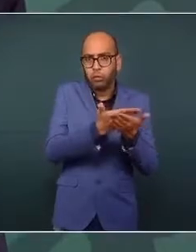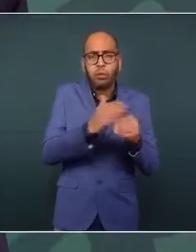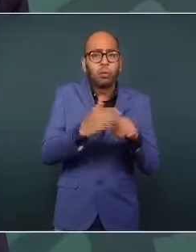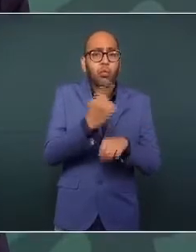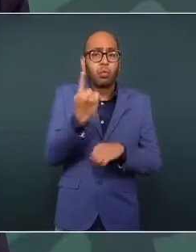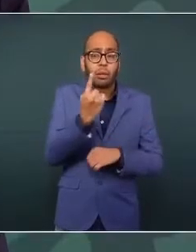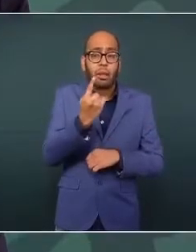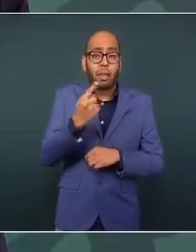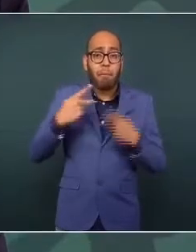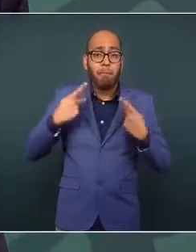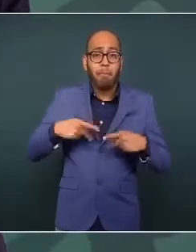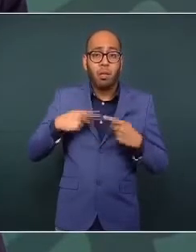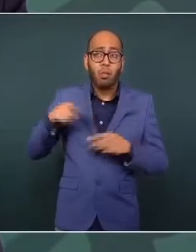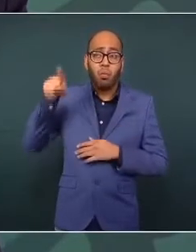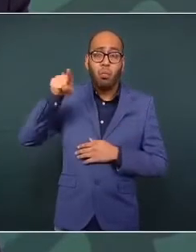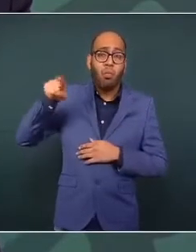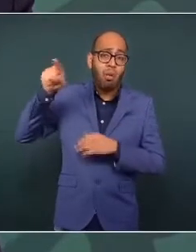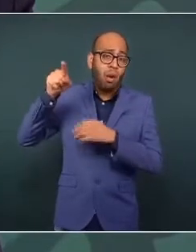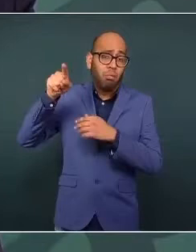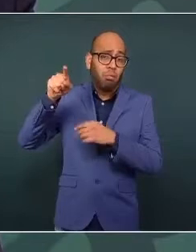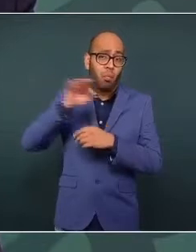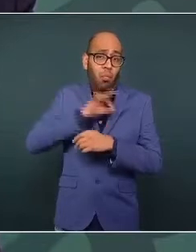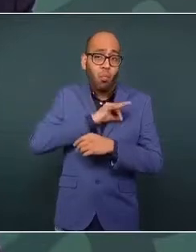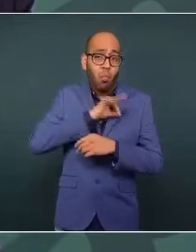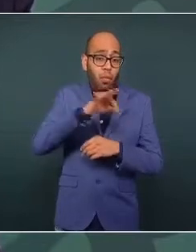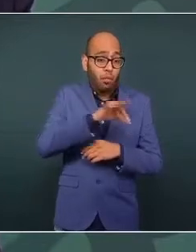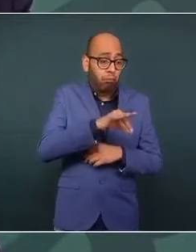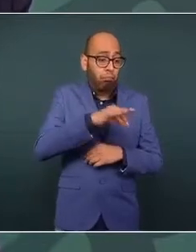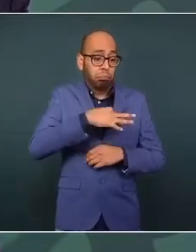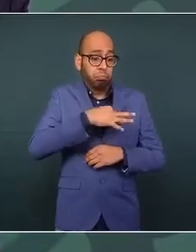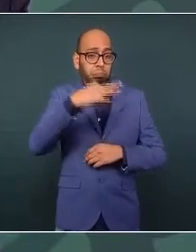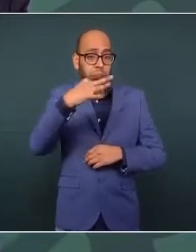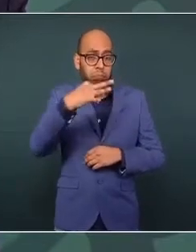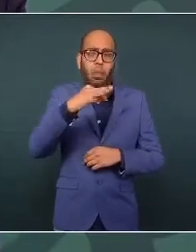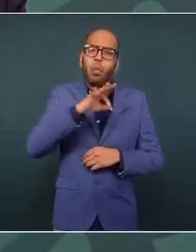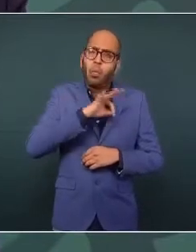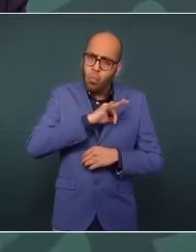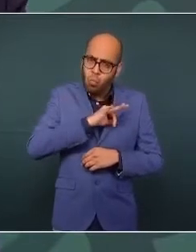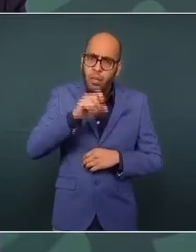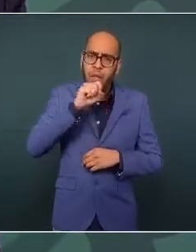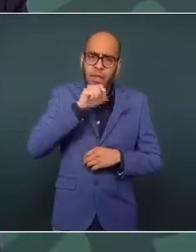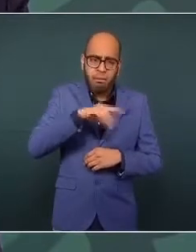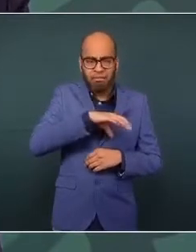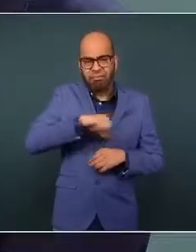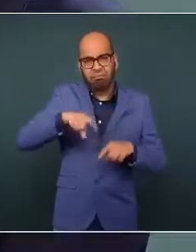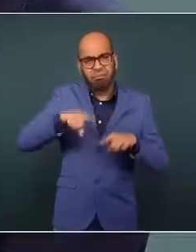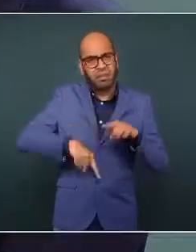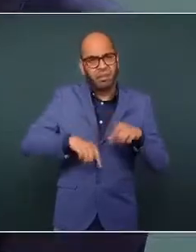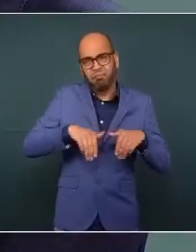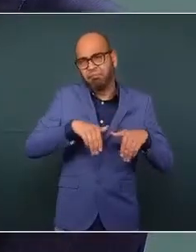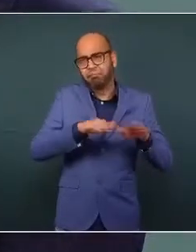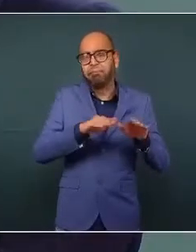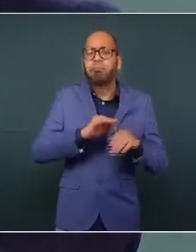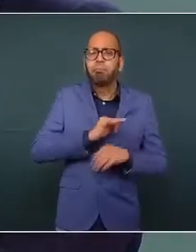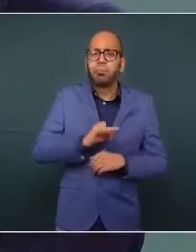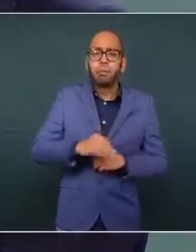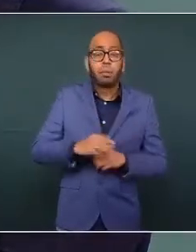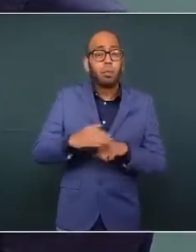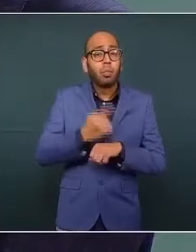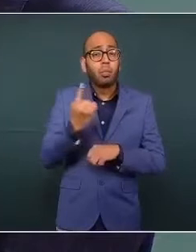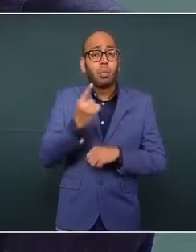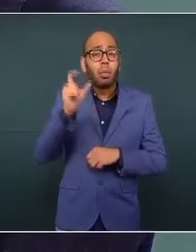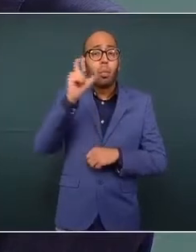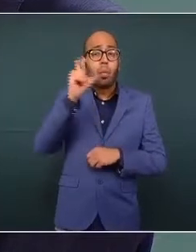el pueblo quita. Además, una autoridad que no tiene respaldo popular no